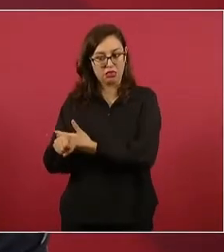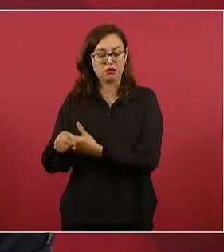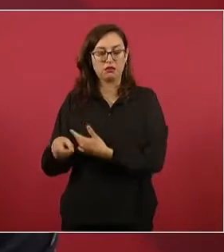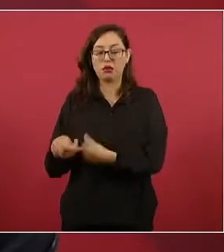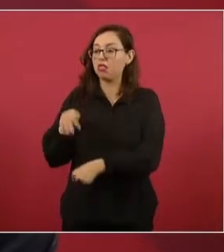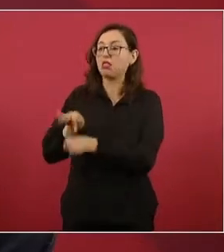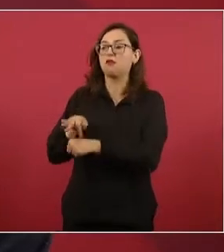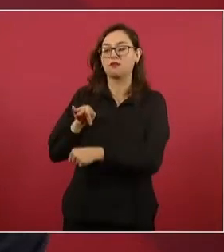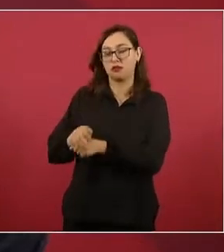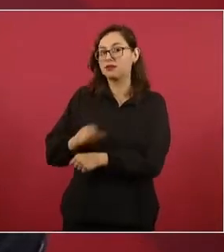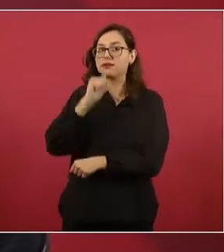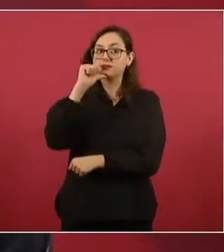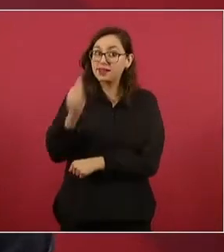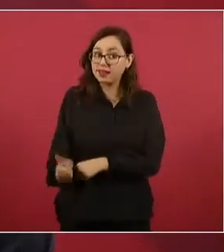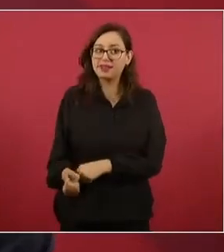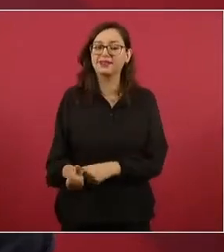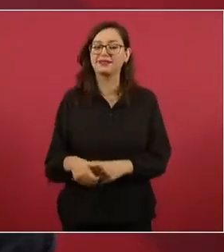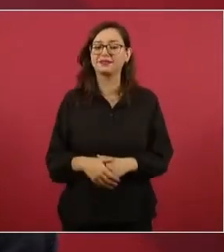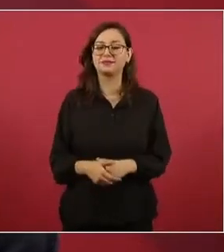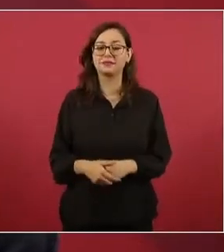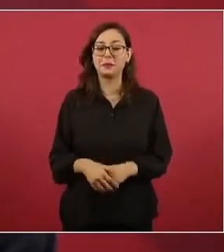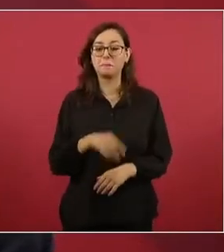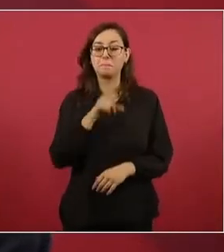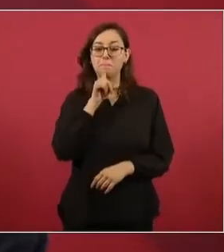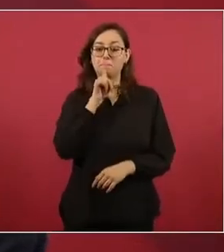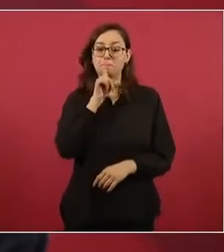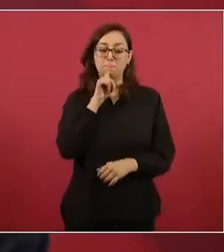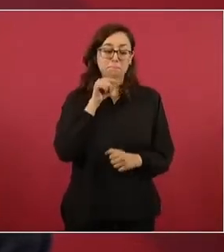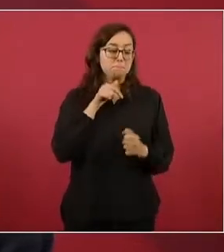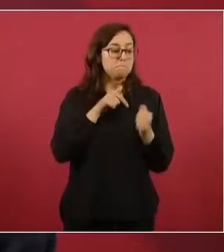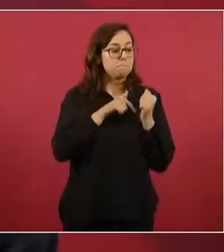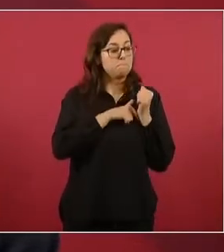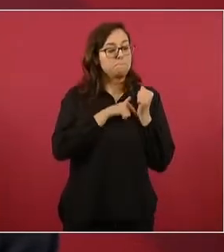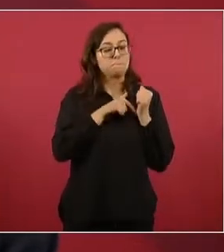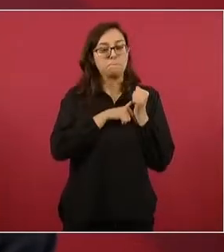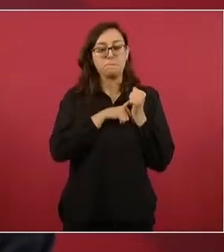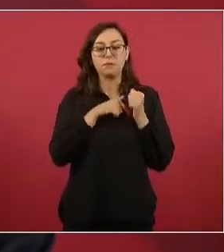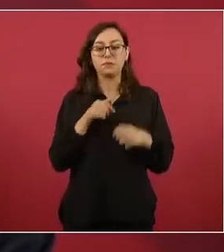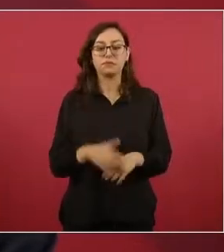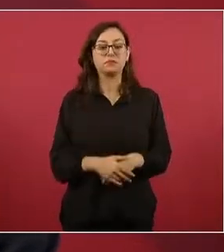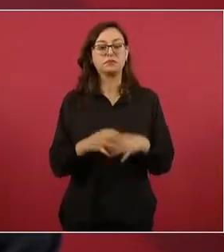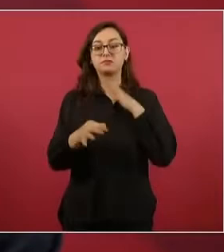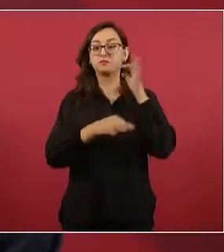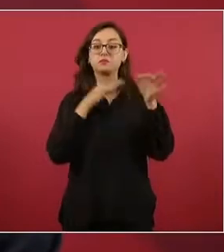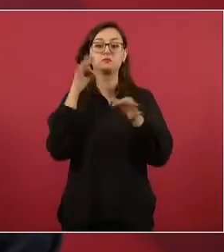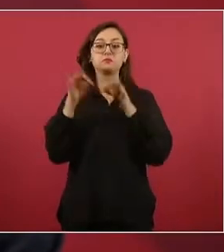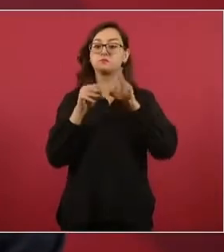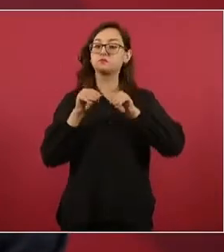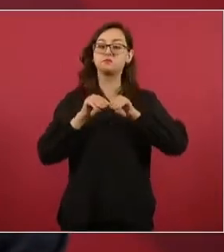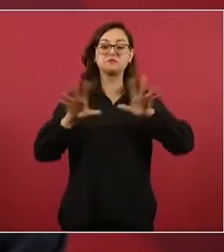Pero eso no lo tocan, no es nota, dirían aquí.